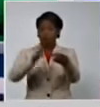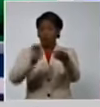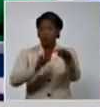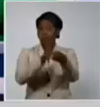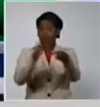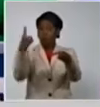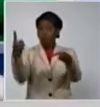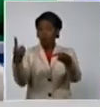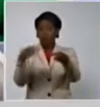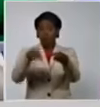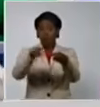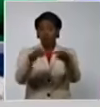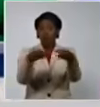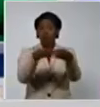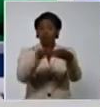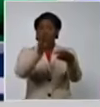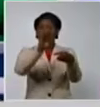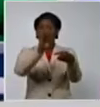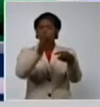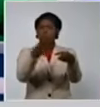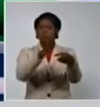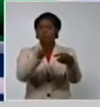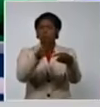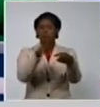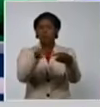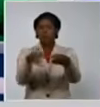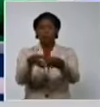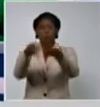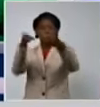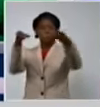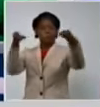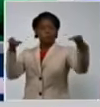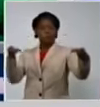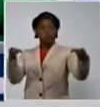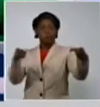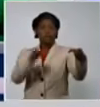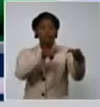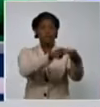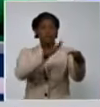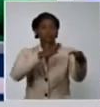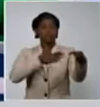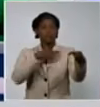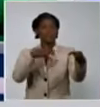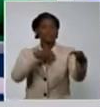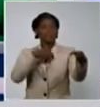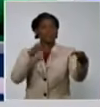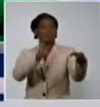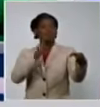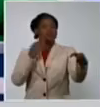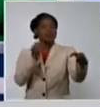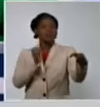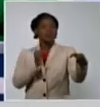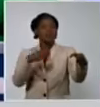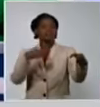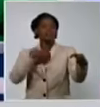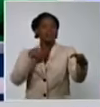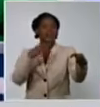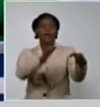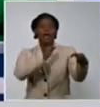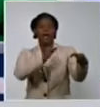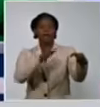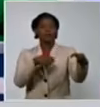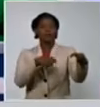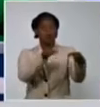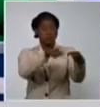relación más estrecha, familiares, amigos allegados, eso, compañeros de trabajo de la misma oficina, del mismo